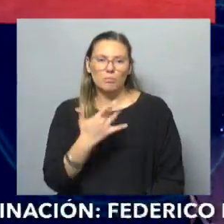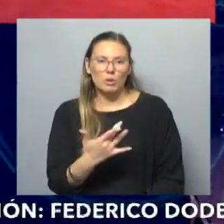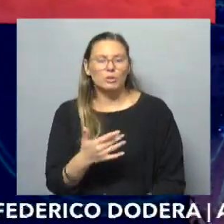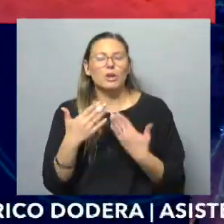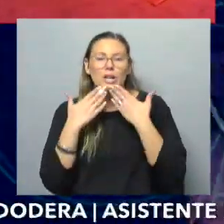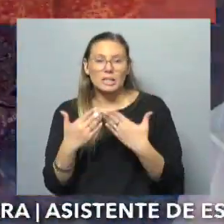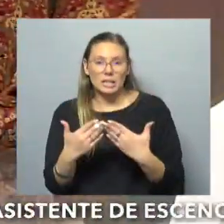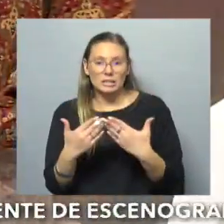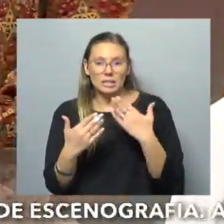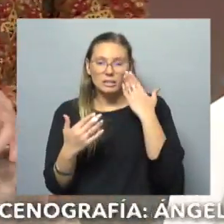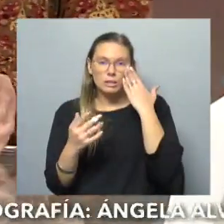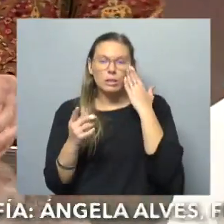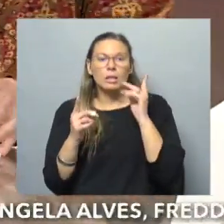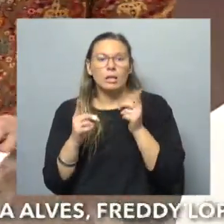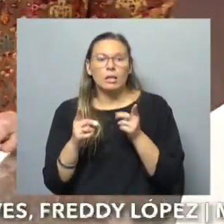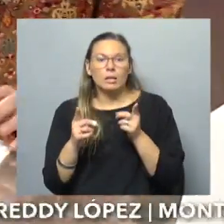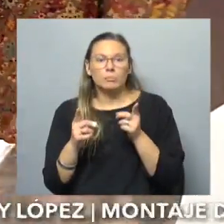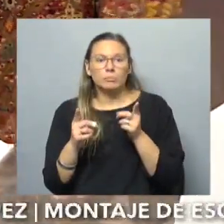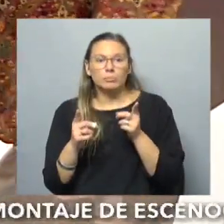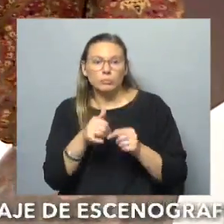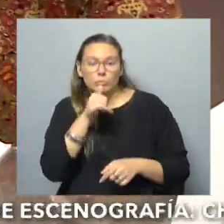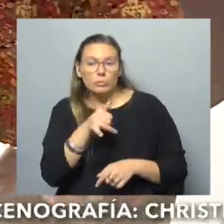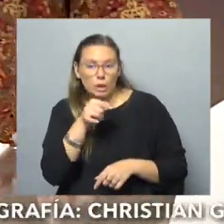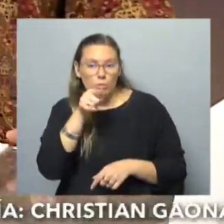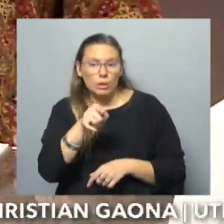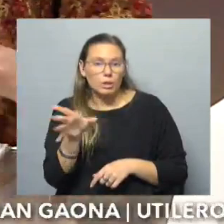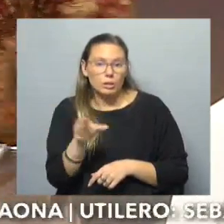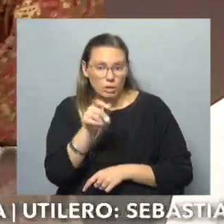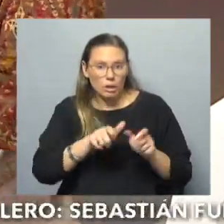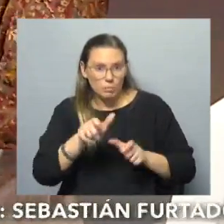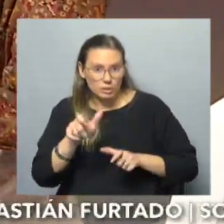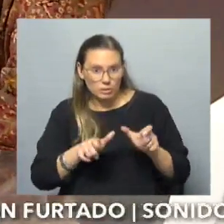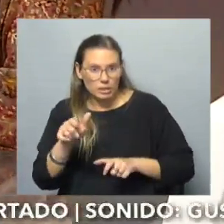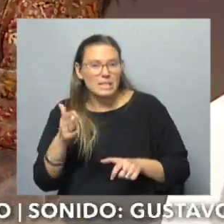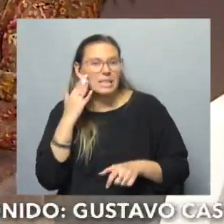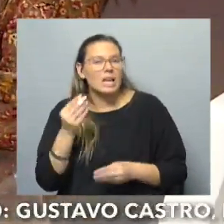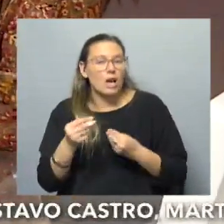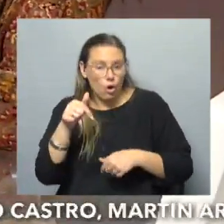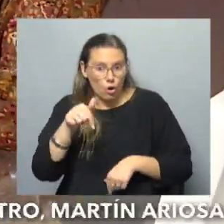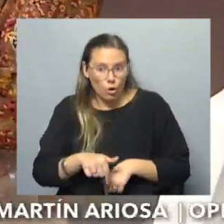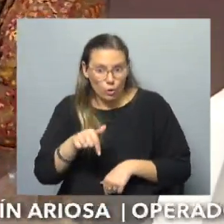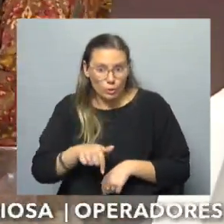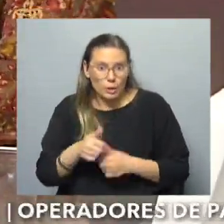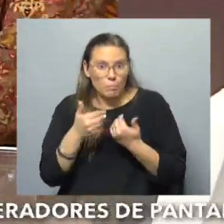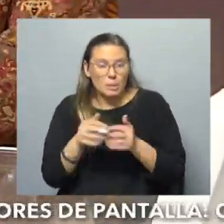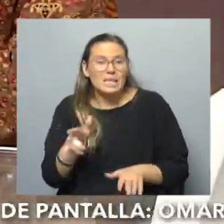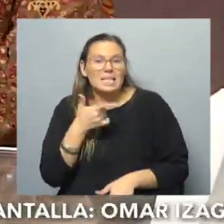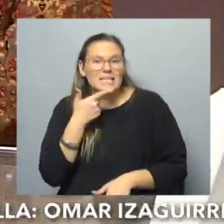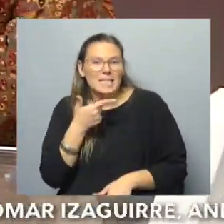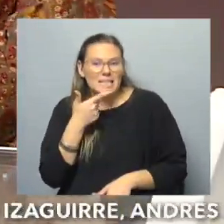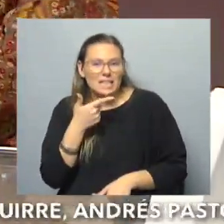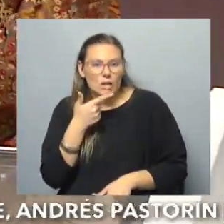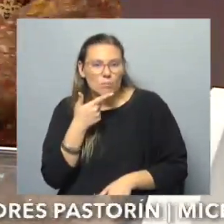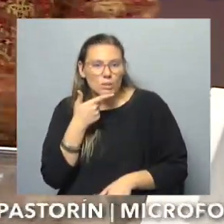muchas gracias. Claro que sí, More, y ya te contamos a vos y le contamos a toda la gente que saben que hoy, que está arrancando septiembre,